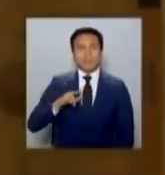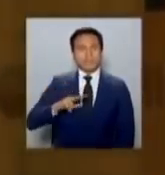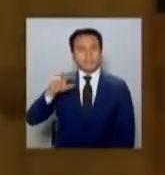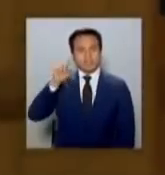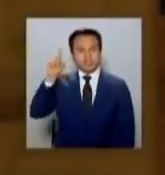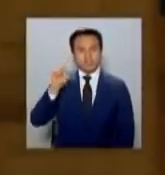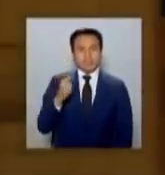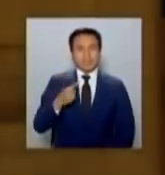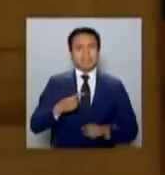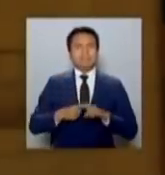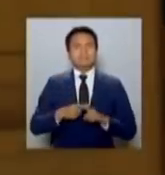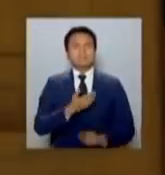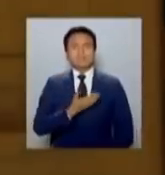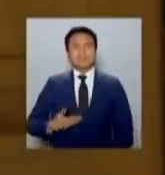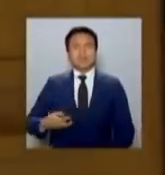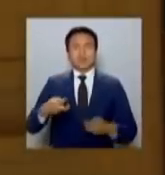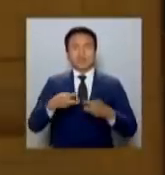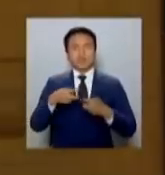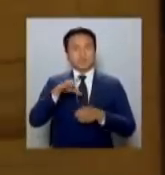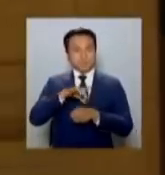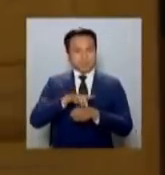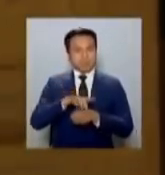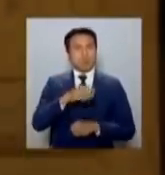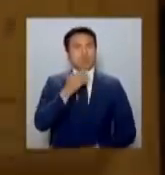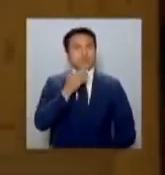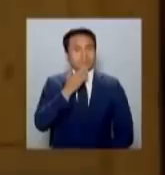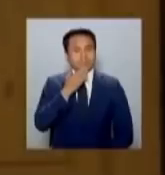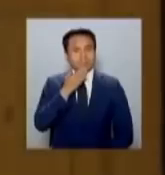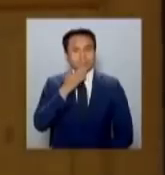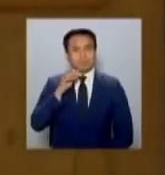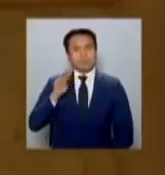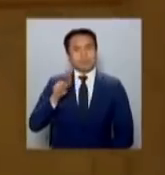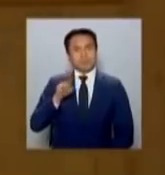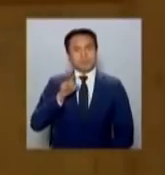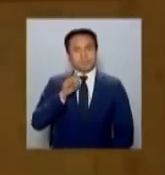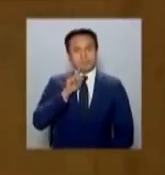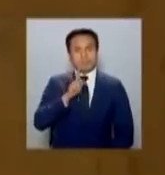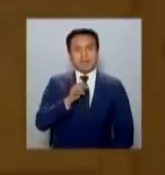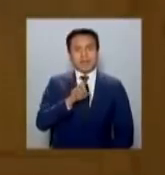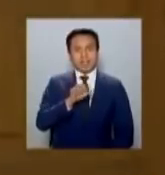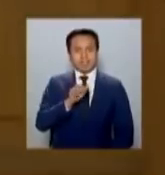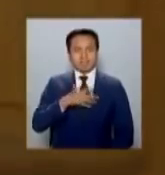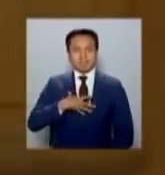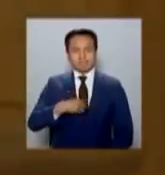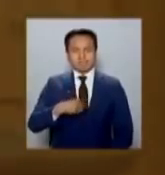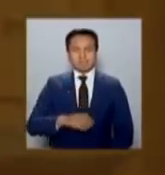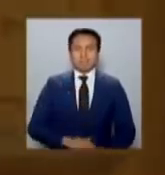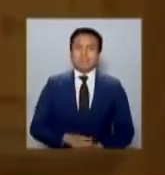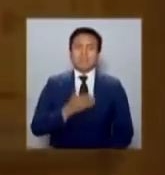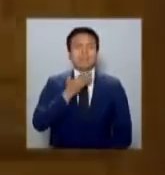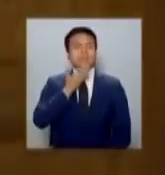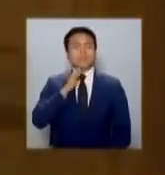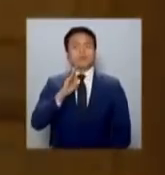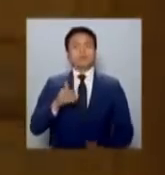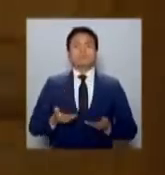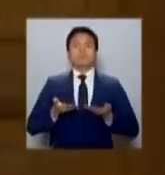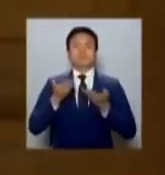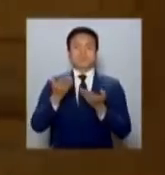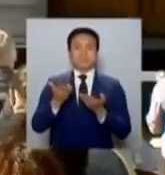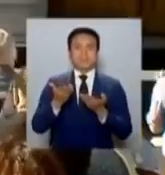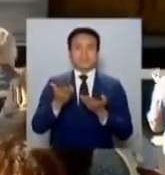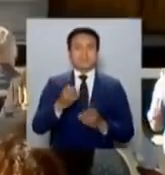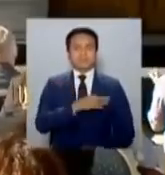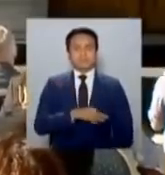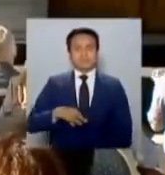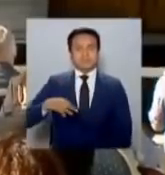insistió. Lamentó que algunas personas no estén disponibles, dijo, para poder innovar en soluciones diferentes y que no tengan voluntad de diálogo. Esto fue en una entrevista ayer en Canal